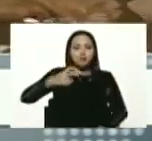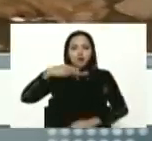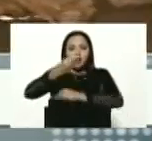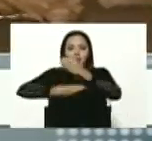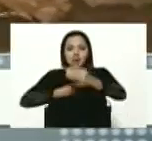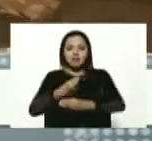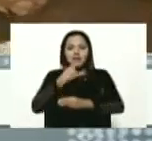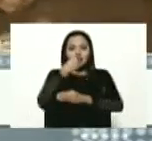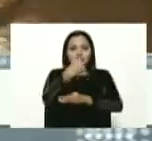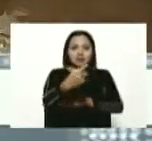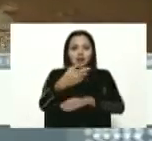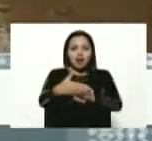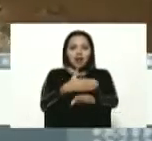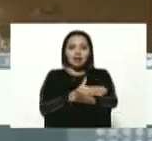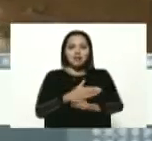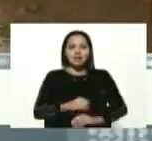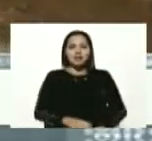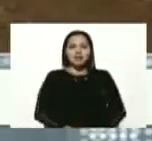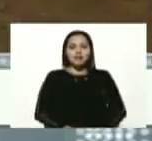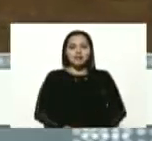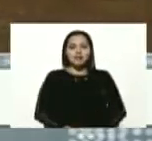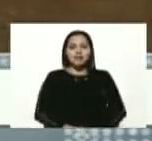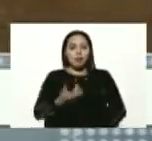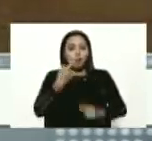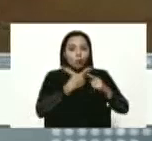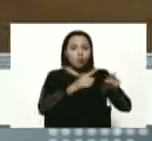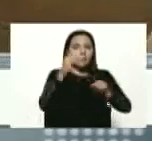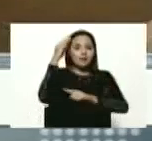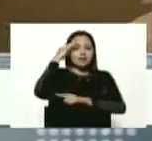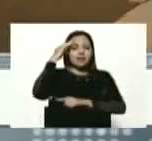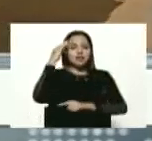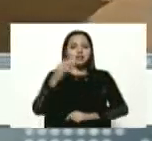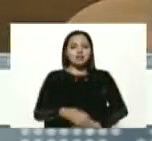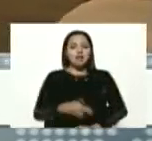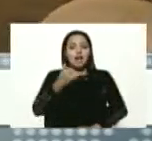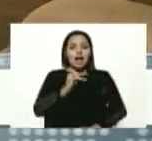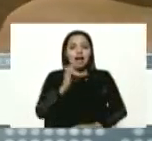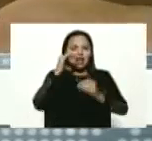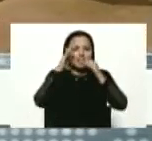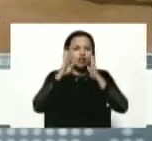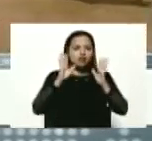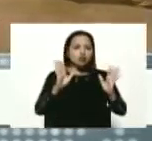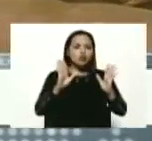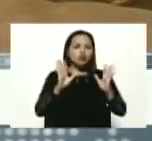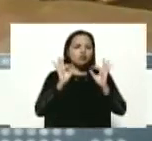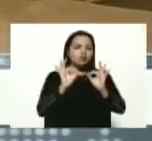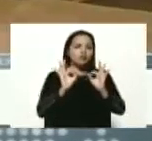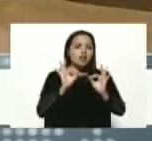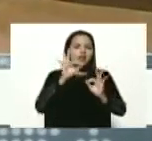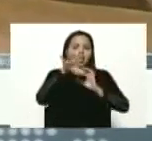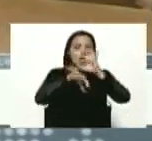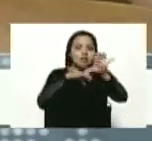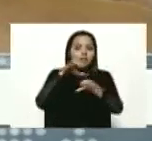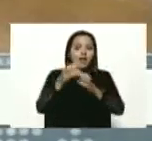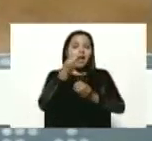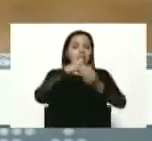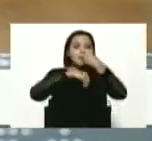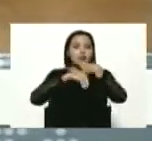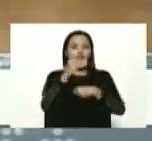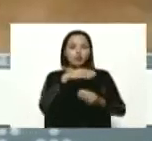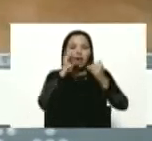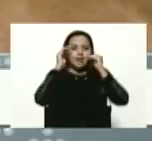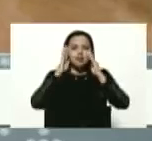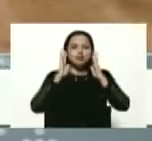decía yo a Castro Soteldo, tiene otra mentalidad, está pendiente de sus animalitos, del alimento, de